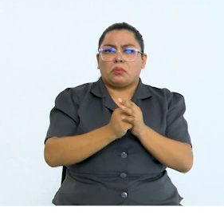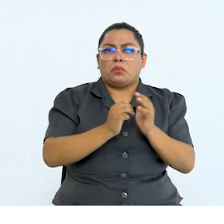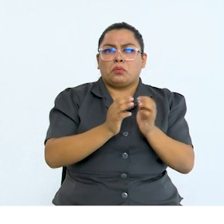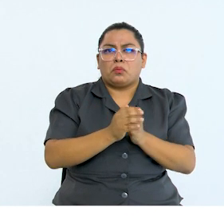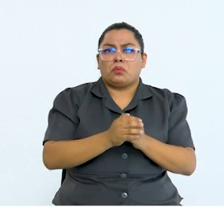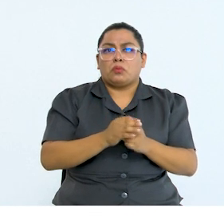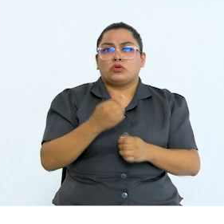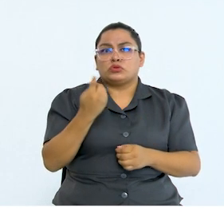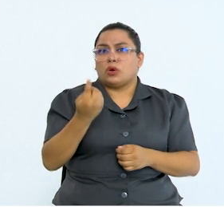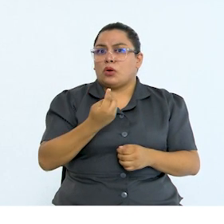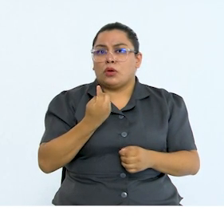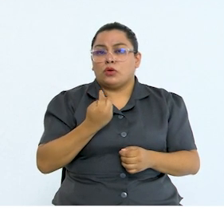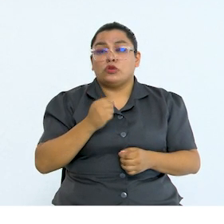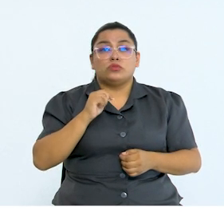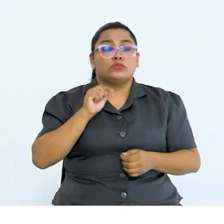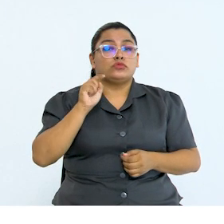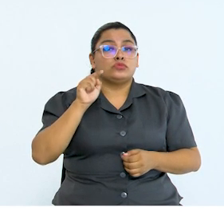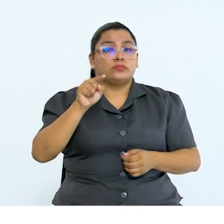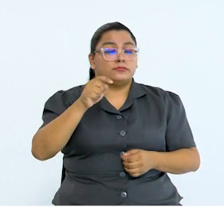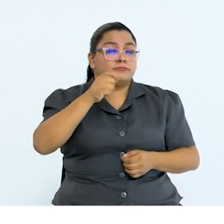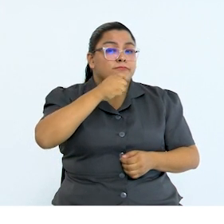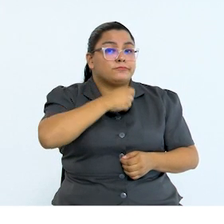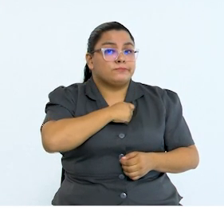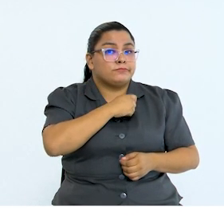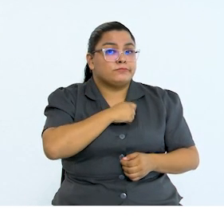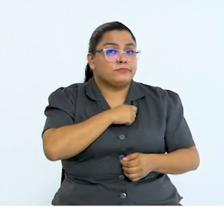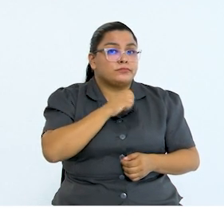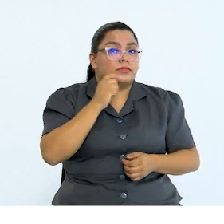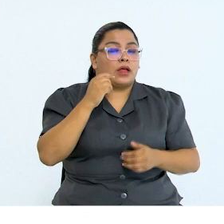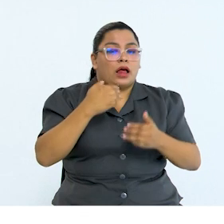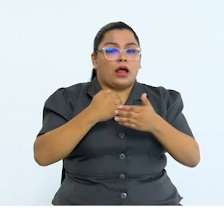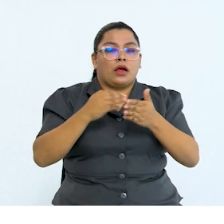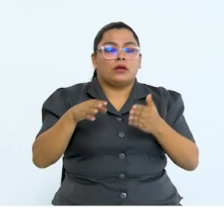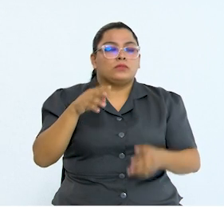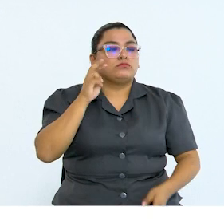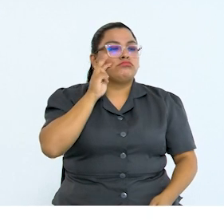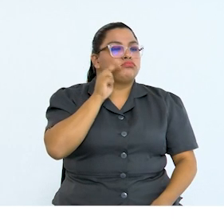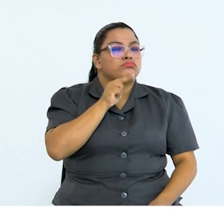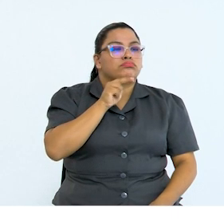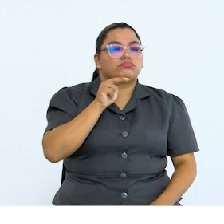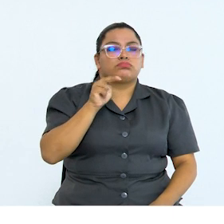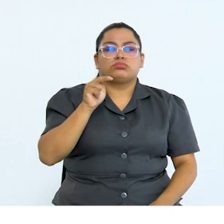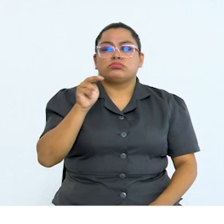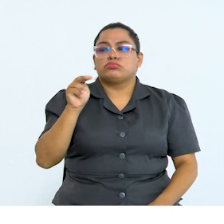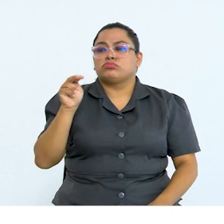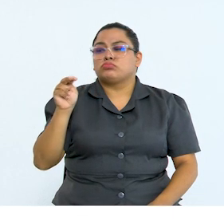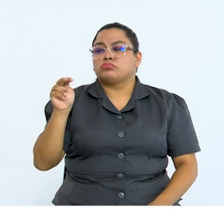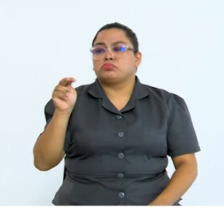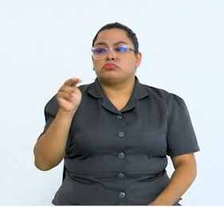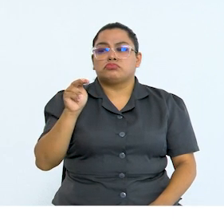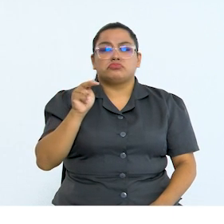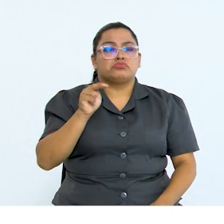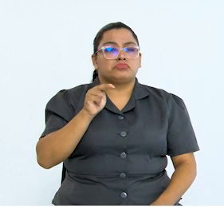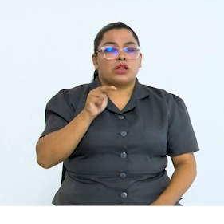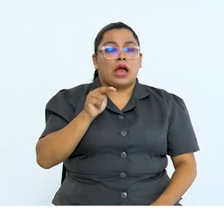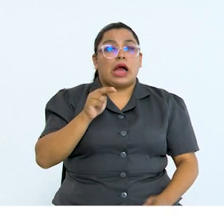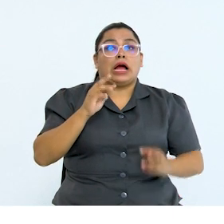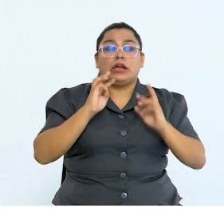tarea será recorrer el salón identificando las soluciones y estrategias que siguen tus